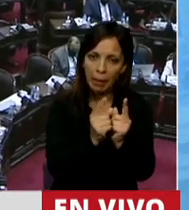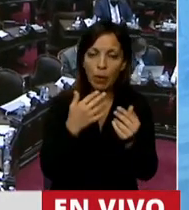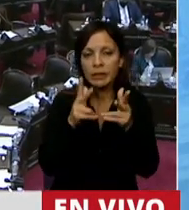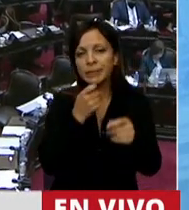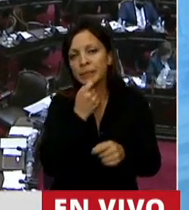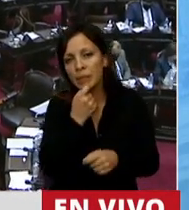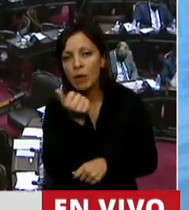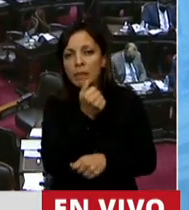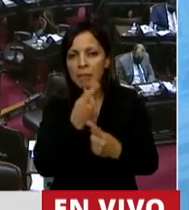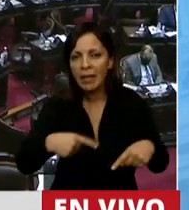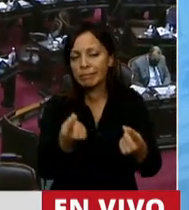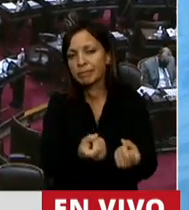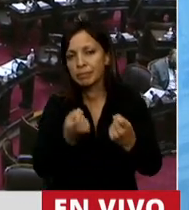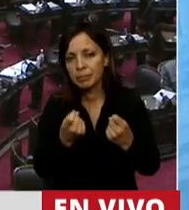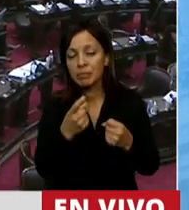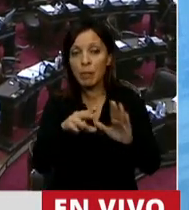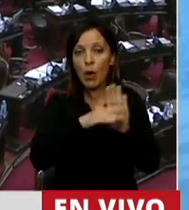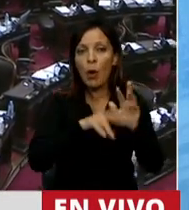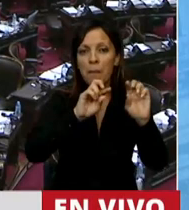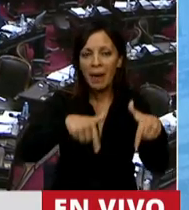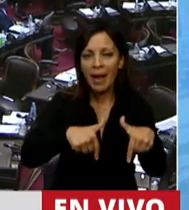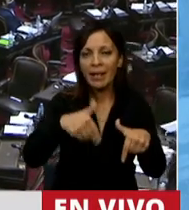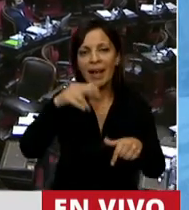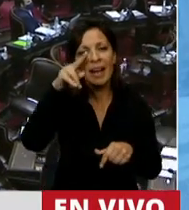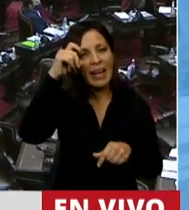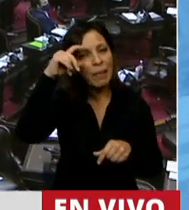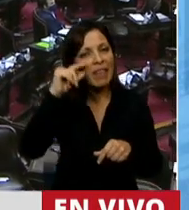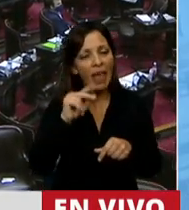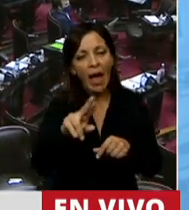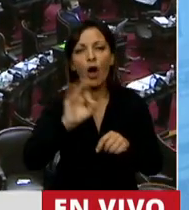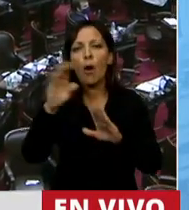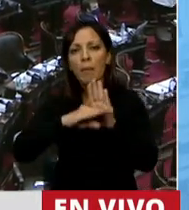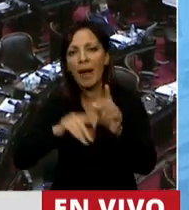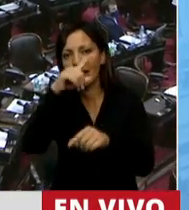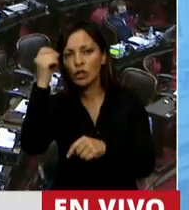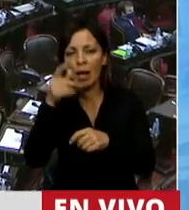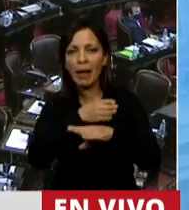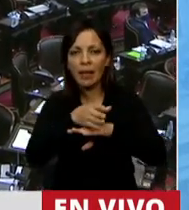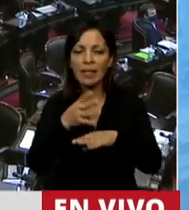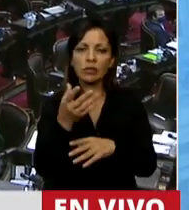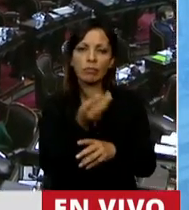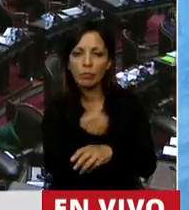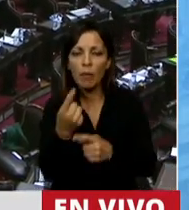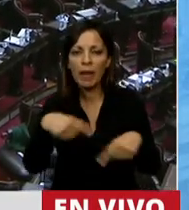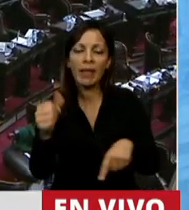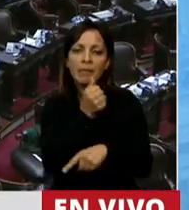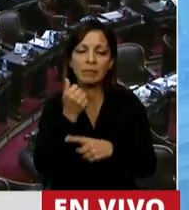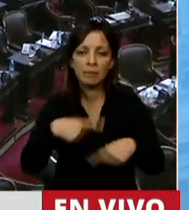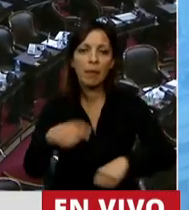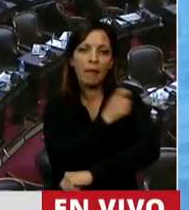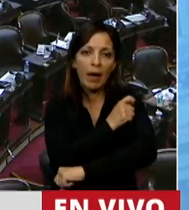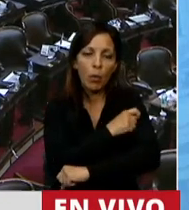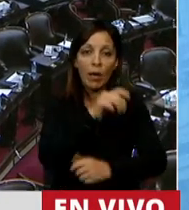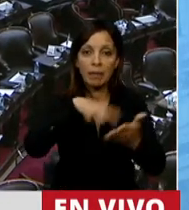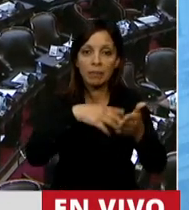medicamentos esenciales, cubierto por Remediar, redes de programa nacional que garantiza a la población acceso a los medicamentos esenciales. Vacunas, cubiertos